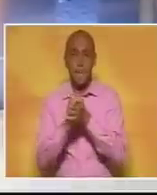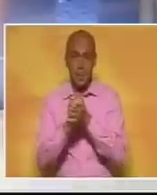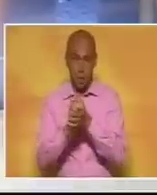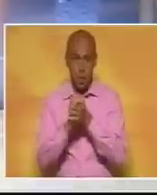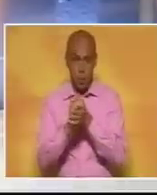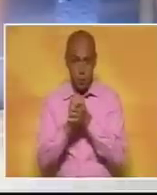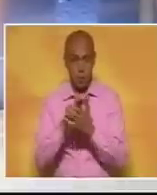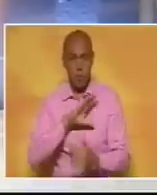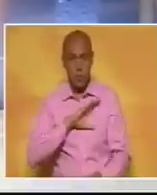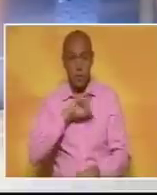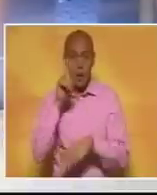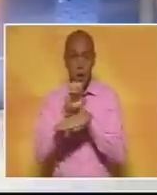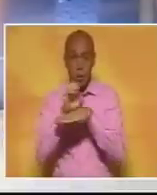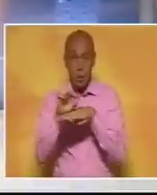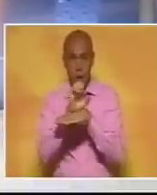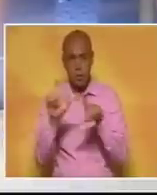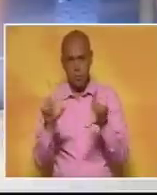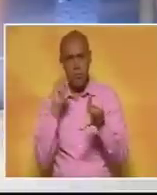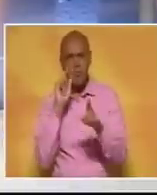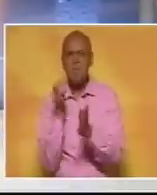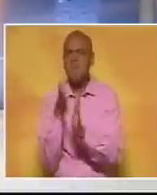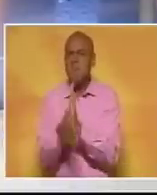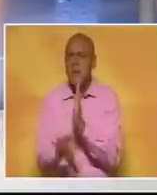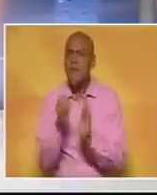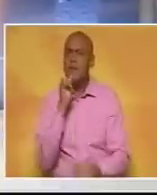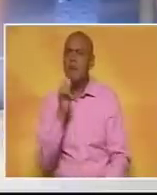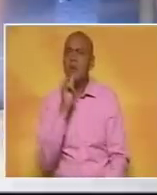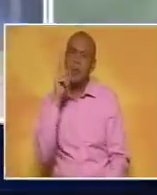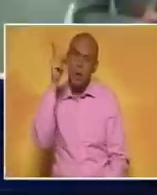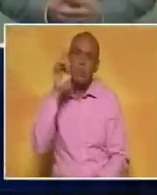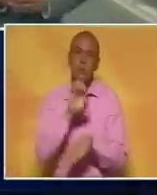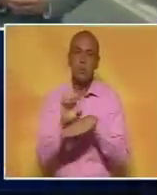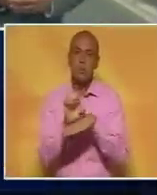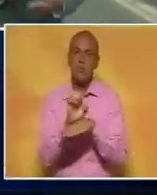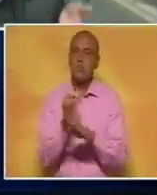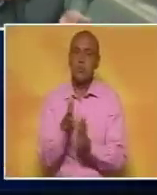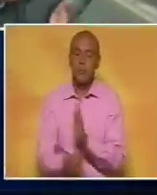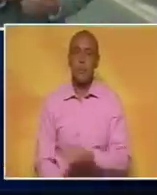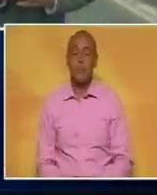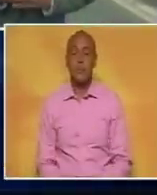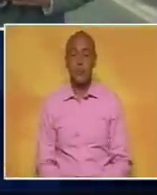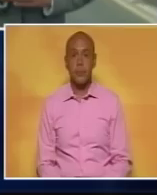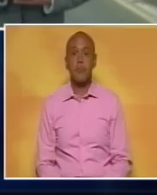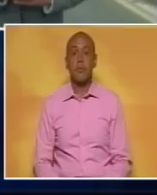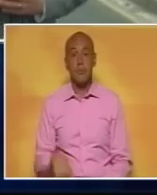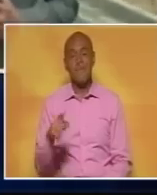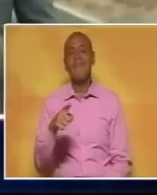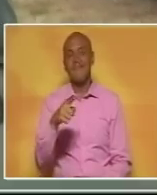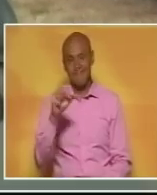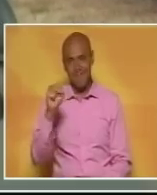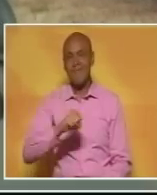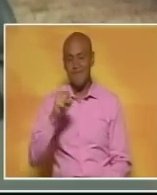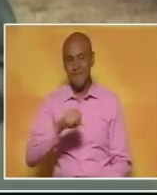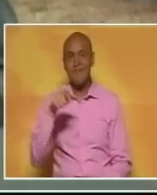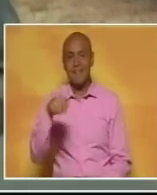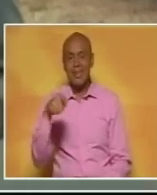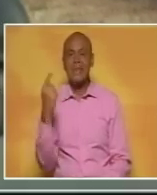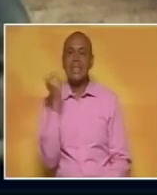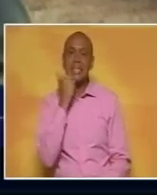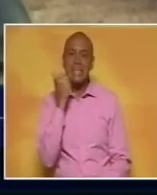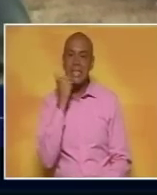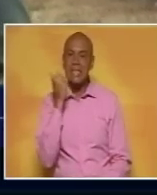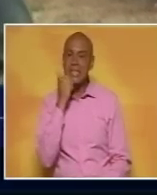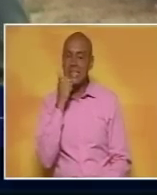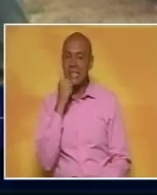aliado de Ecuavisa, tiene los detalles. Adelante, te escuchamos. Ante las continuas manifestaciones que se han registrado acá